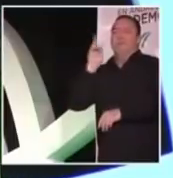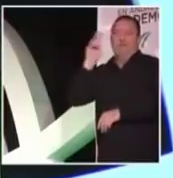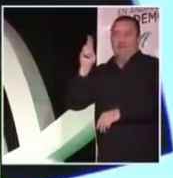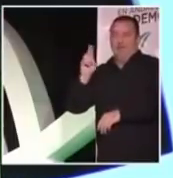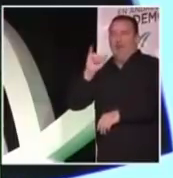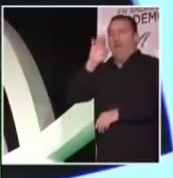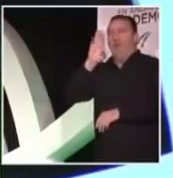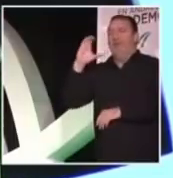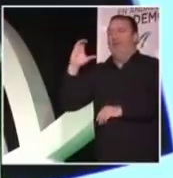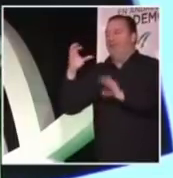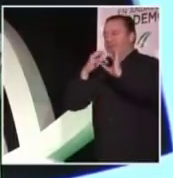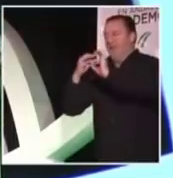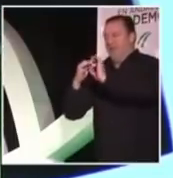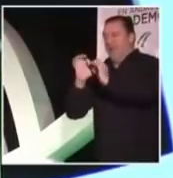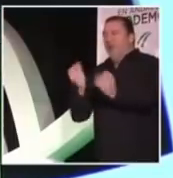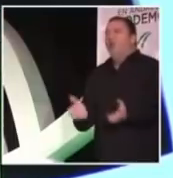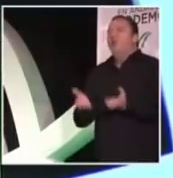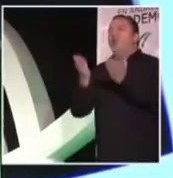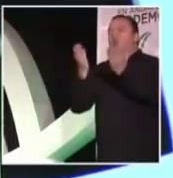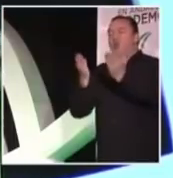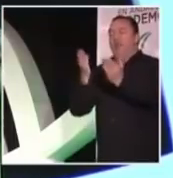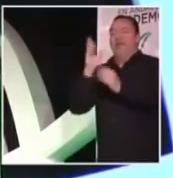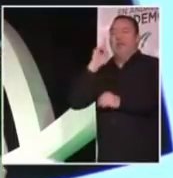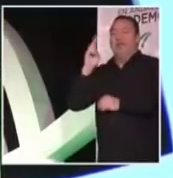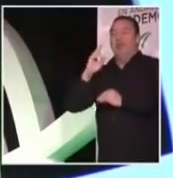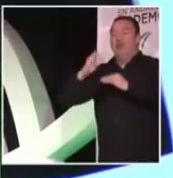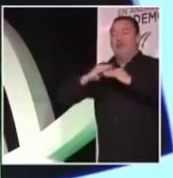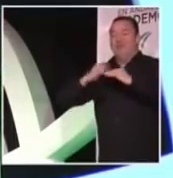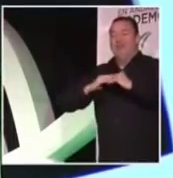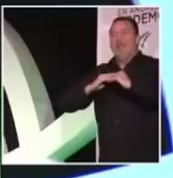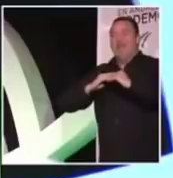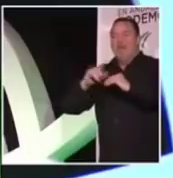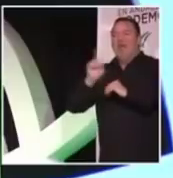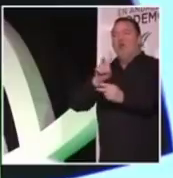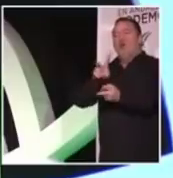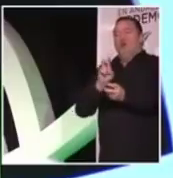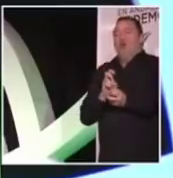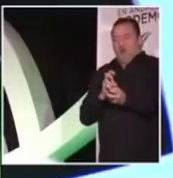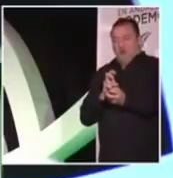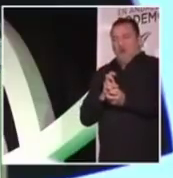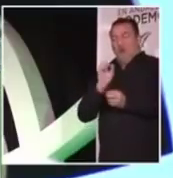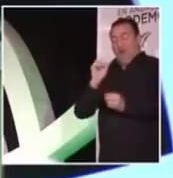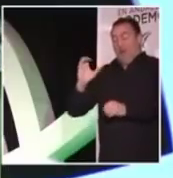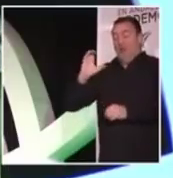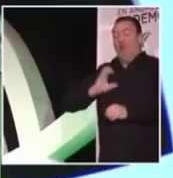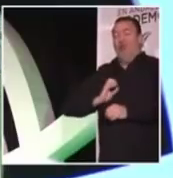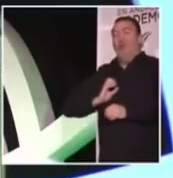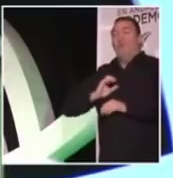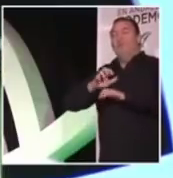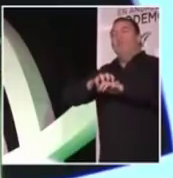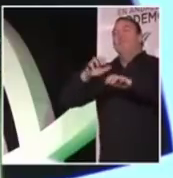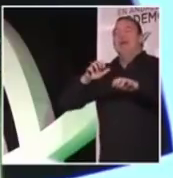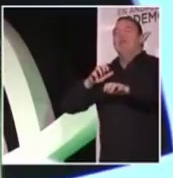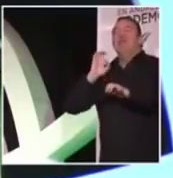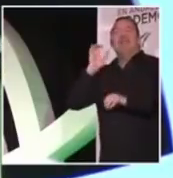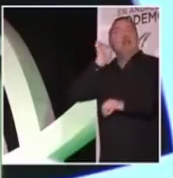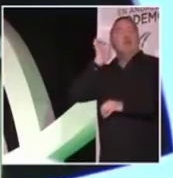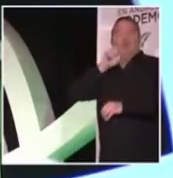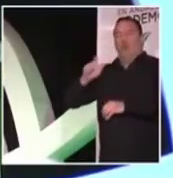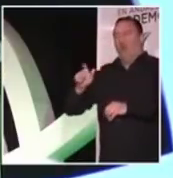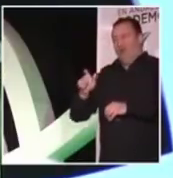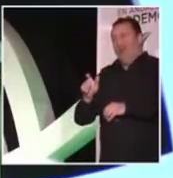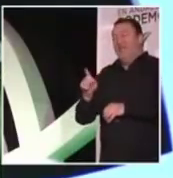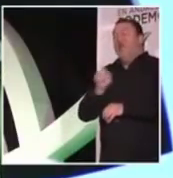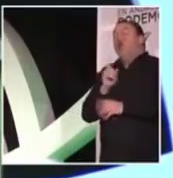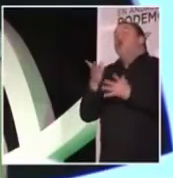al IPC y que subieran las pensiones mínimas y las no contributivas, que son cobradas en su mayor parte por mujeres. No